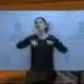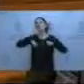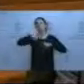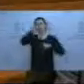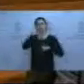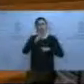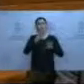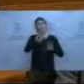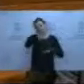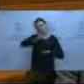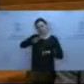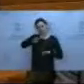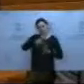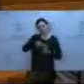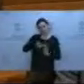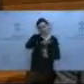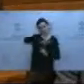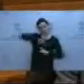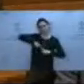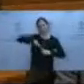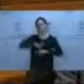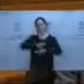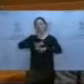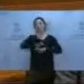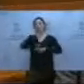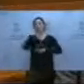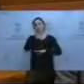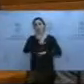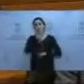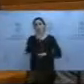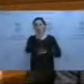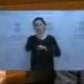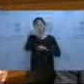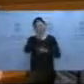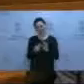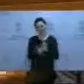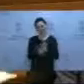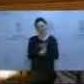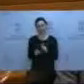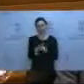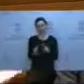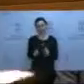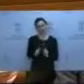pero pregunta a consejeros anteriores que eran muy duchos y maestros en encargar obras.